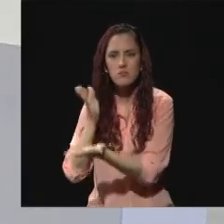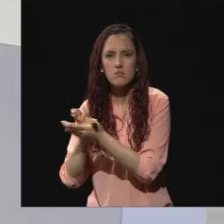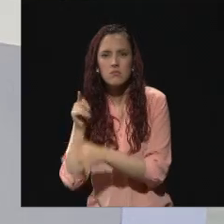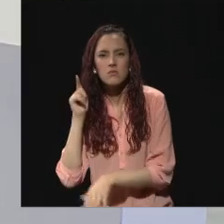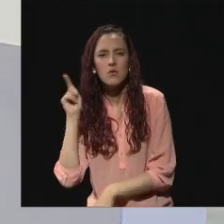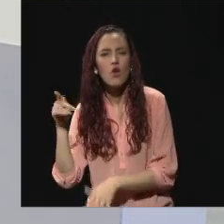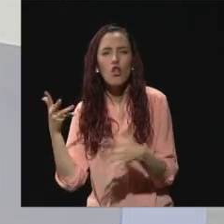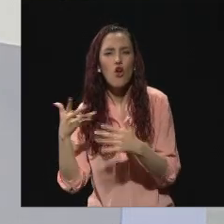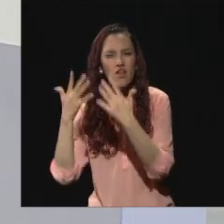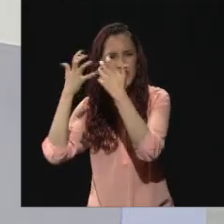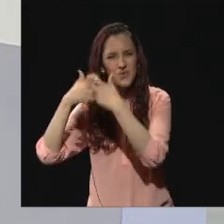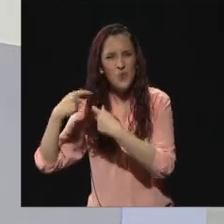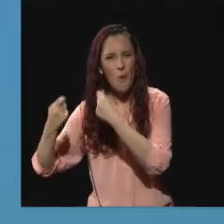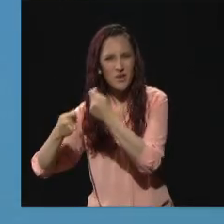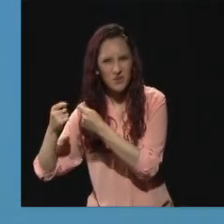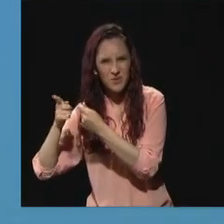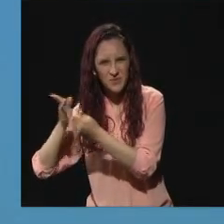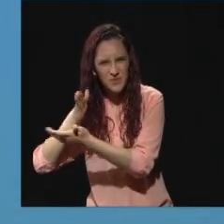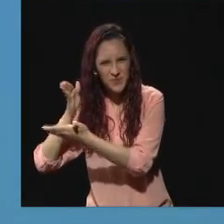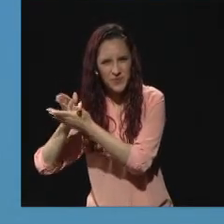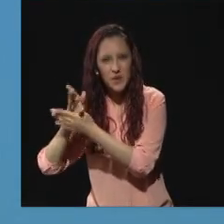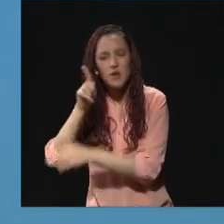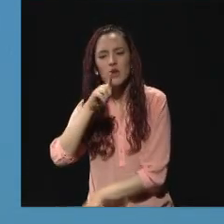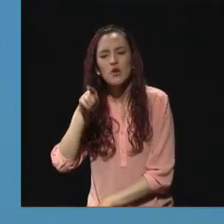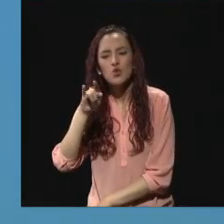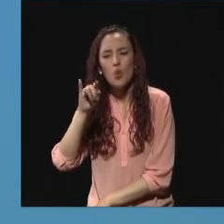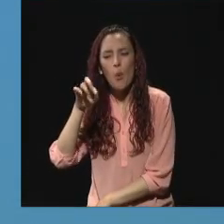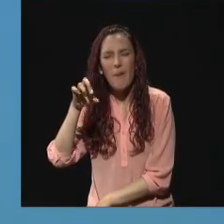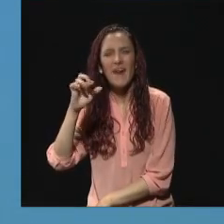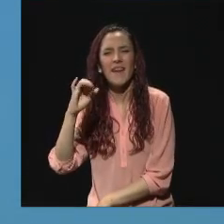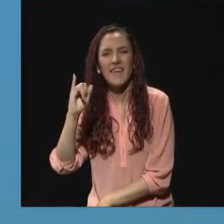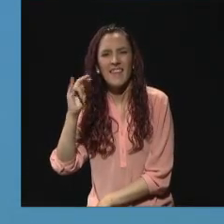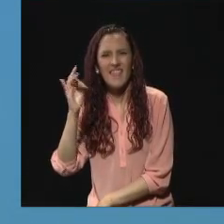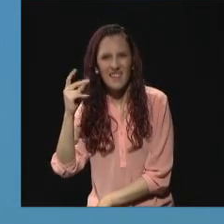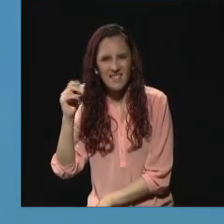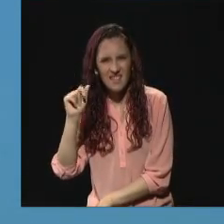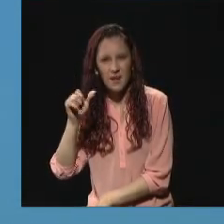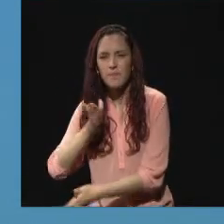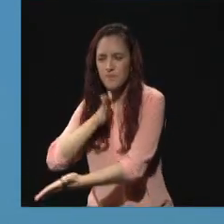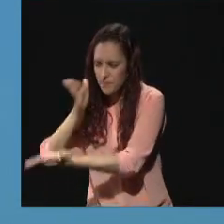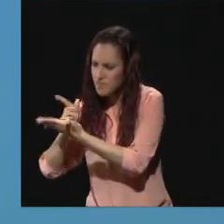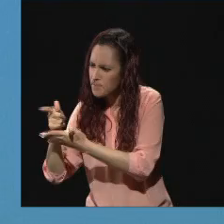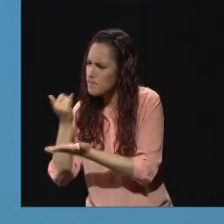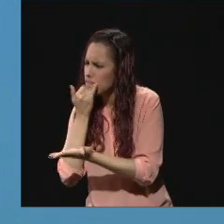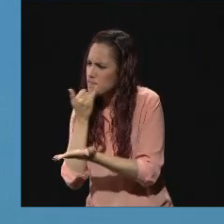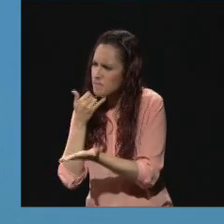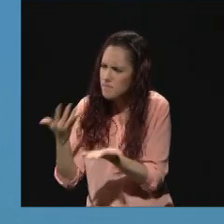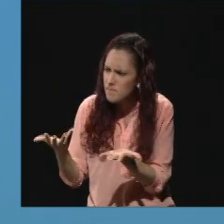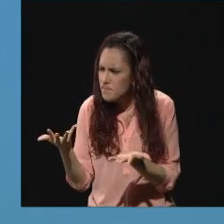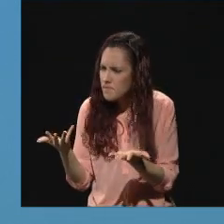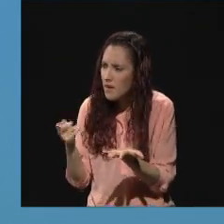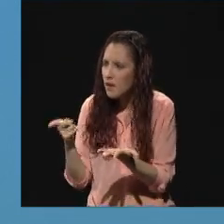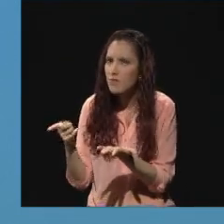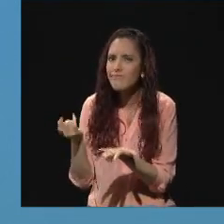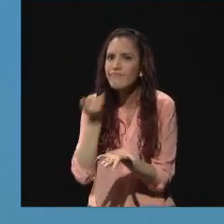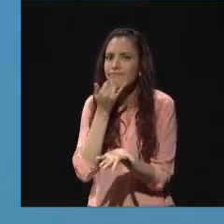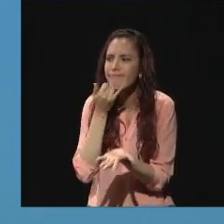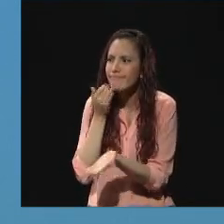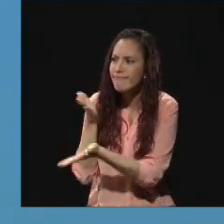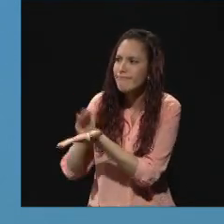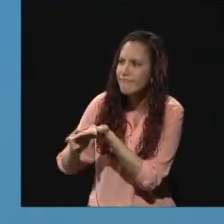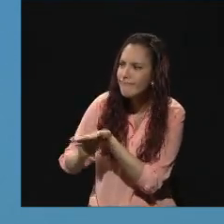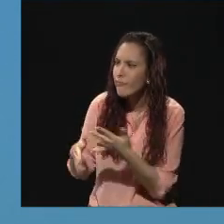industria comercio y es el mismo operador quien tiene que enviarle el recurso la superintendencia en este comercio que decide en últimas